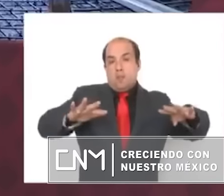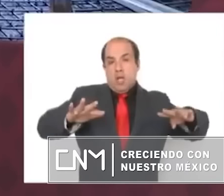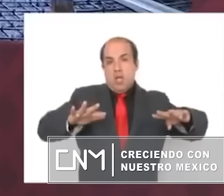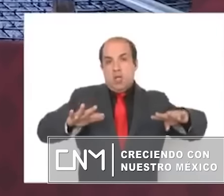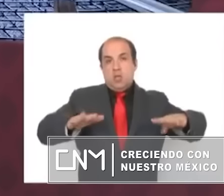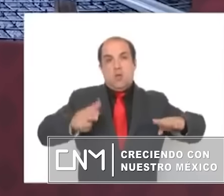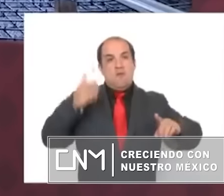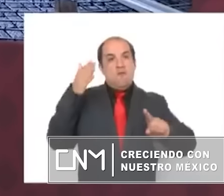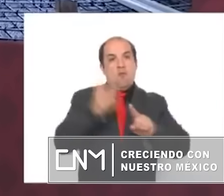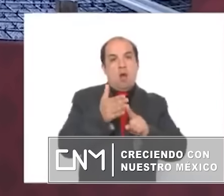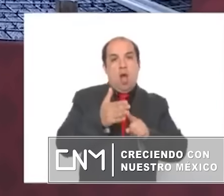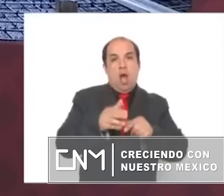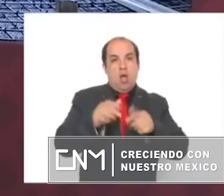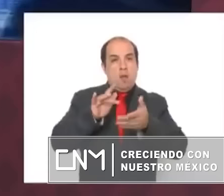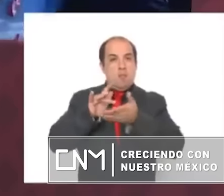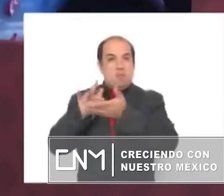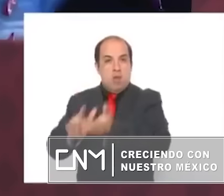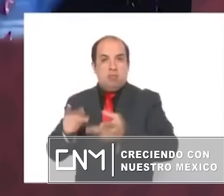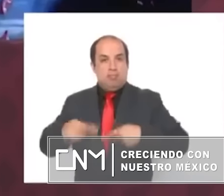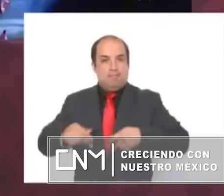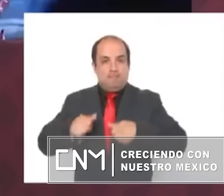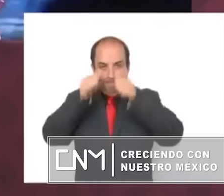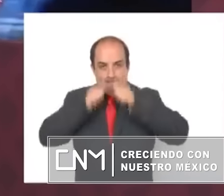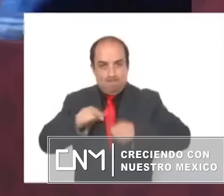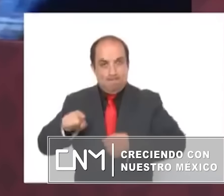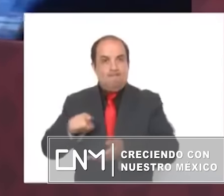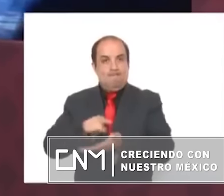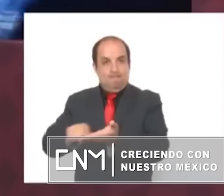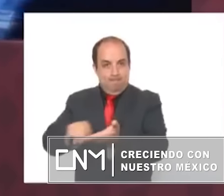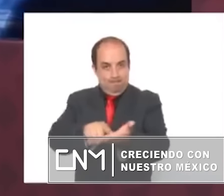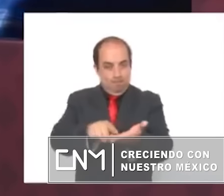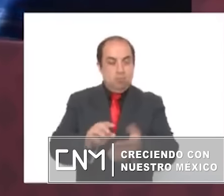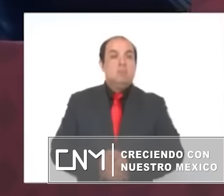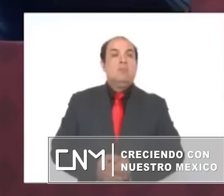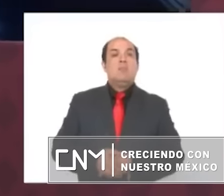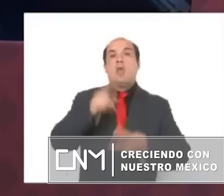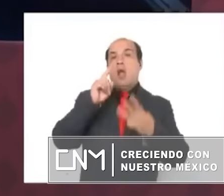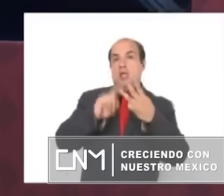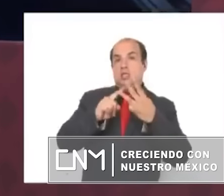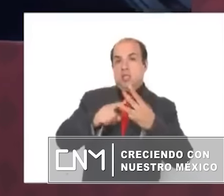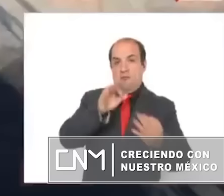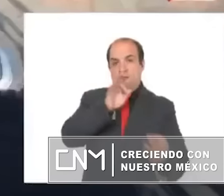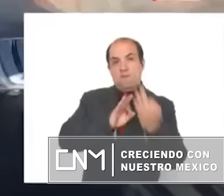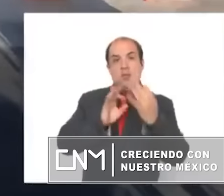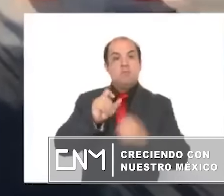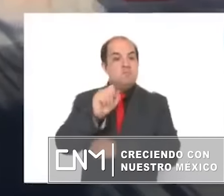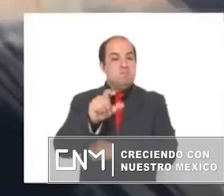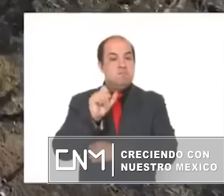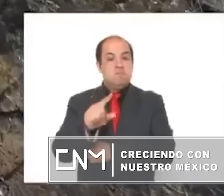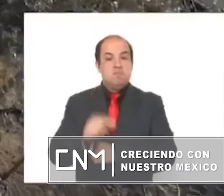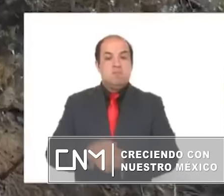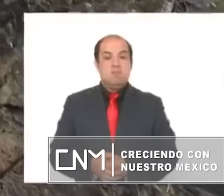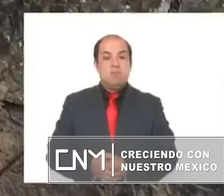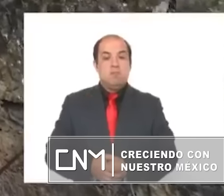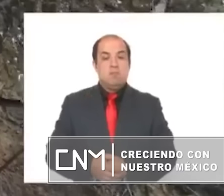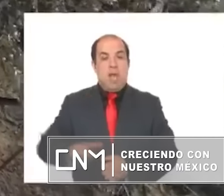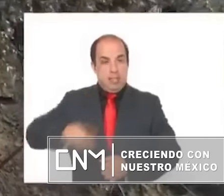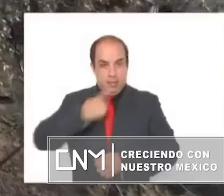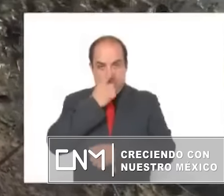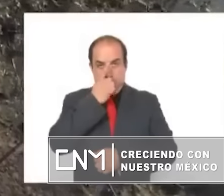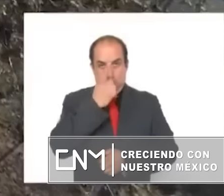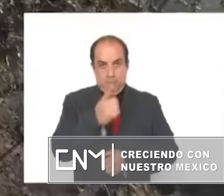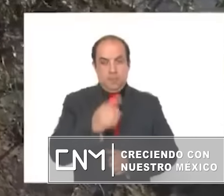podotáctil. Pasamos al Frente 3. Aquí lo mismo, como les